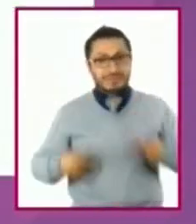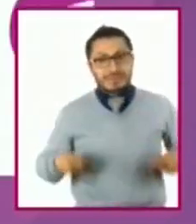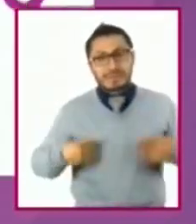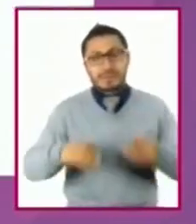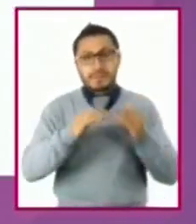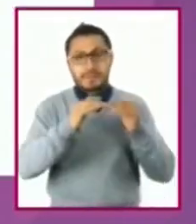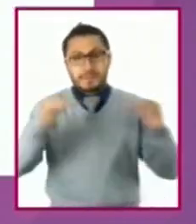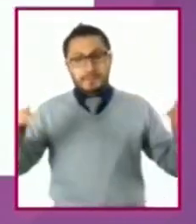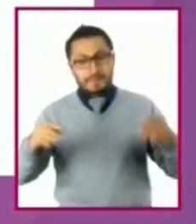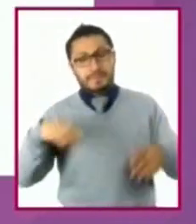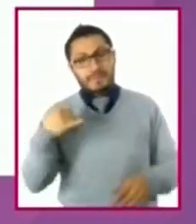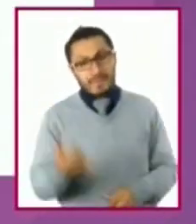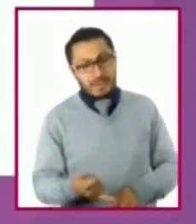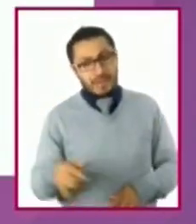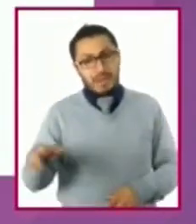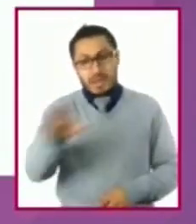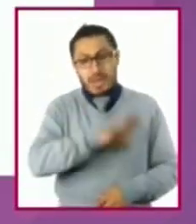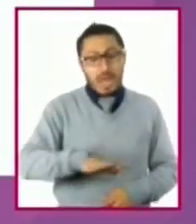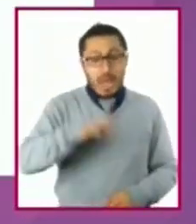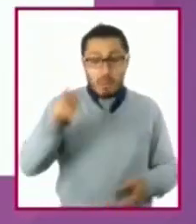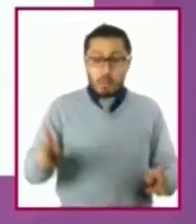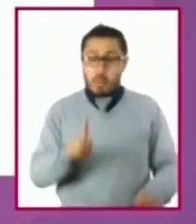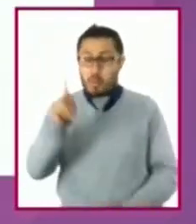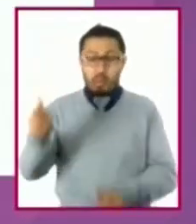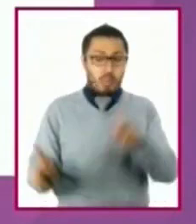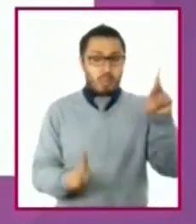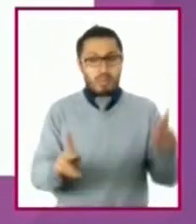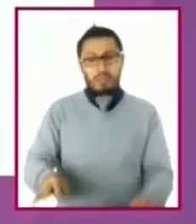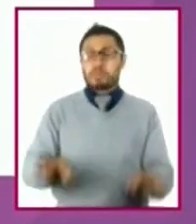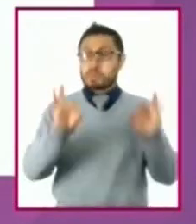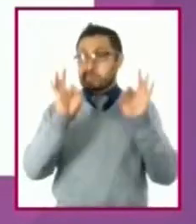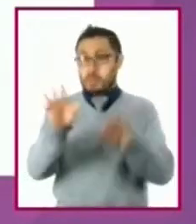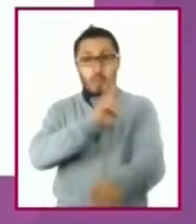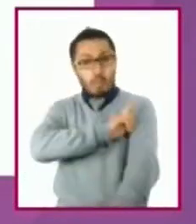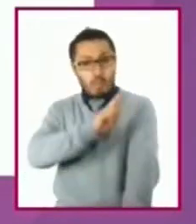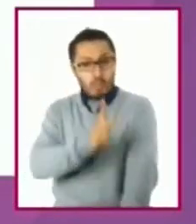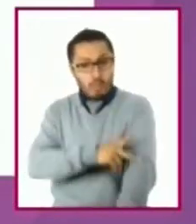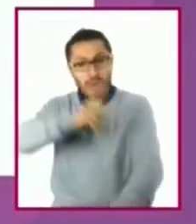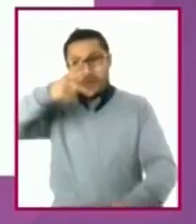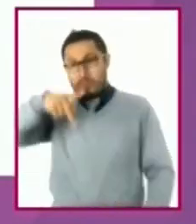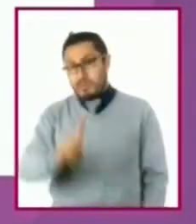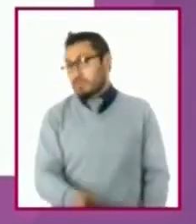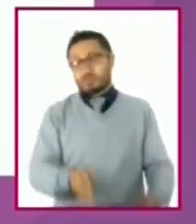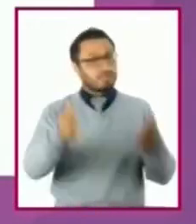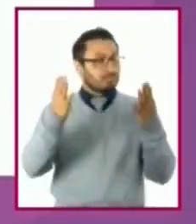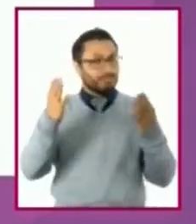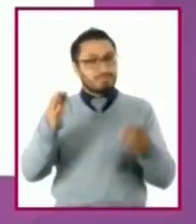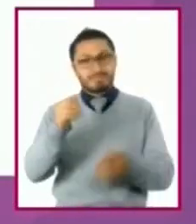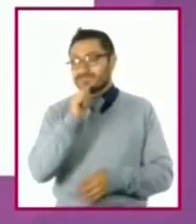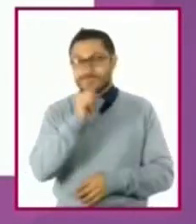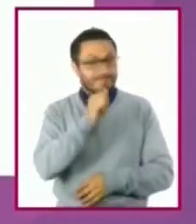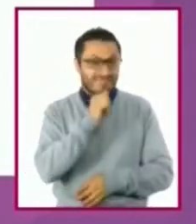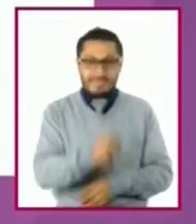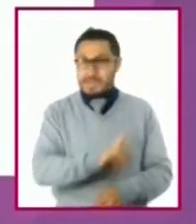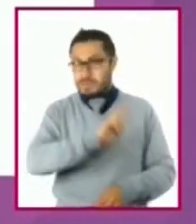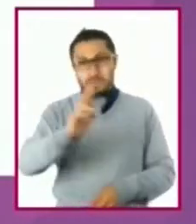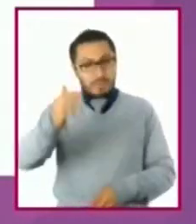y la soberanía del pueblo. Sin embargo, todavía no se da lugar, por ejemplo, a las